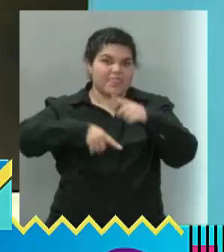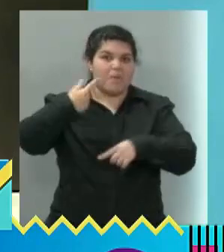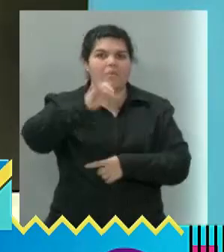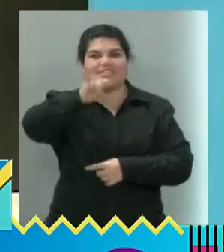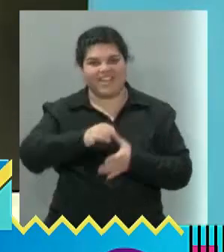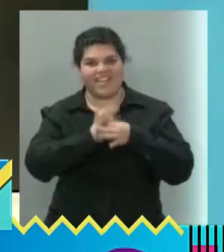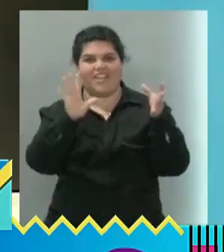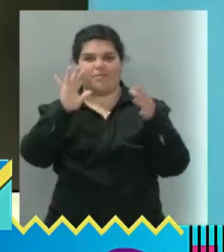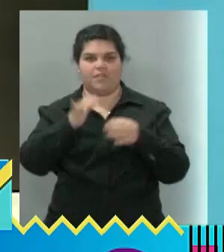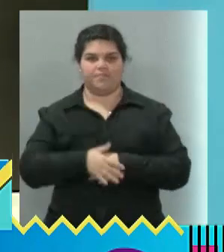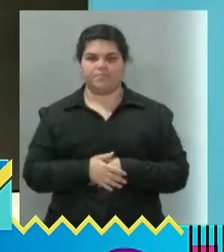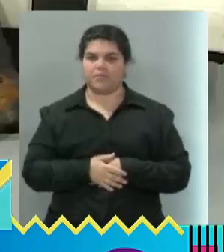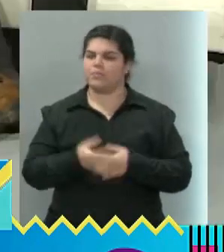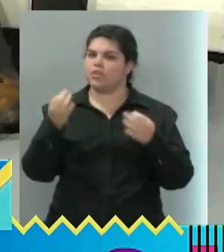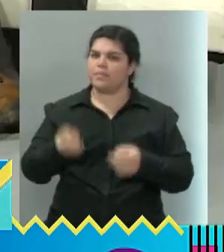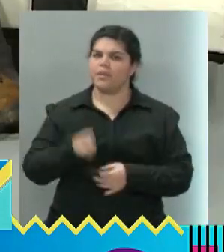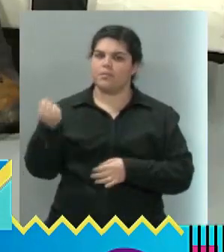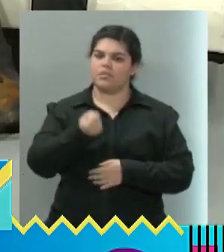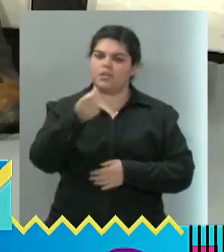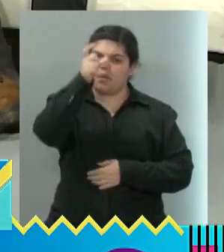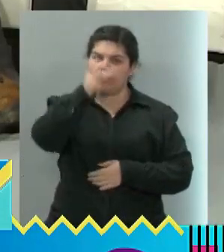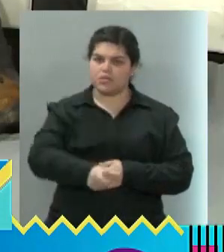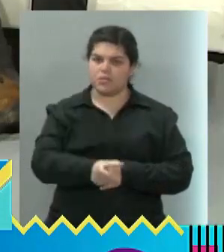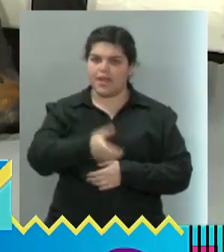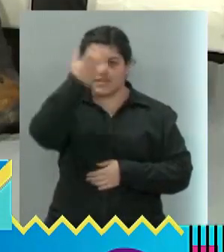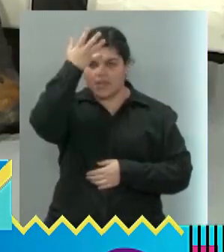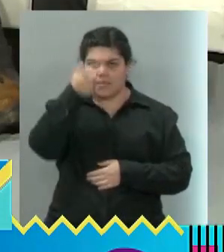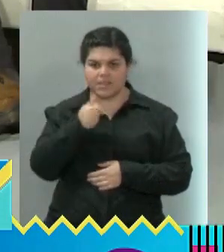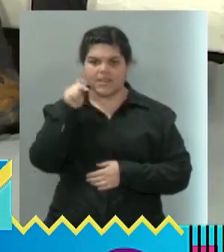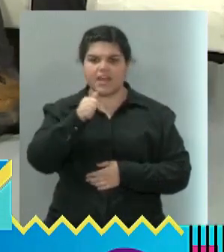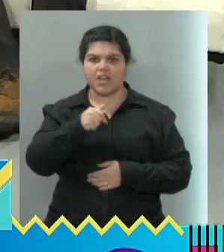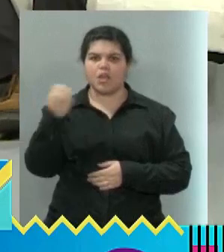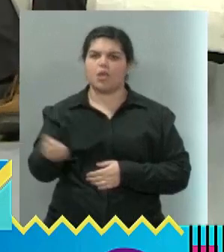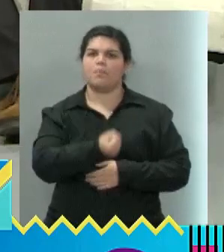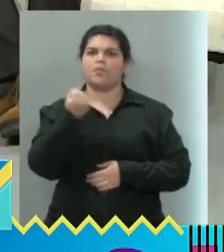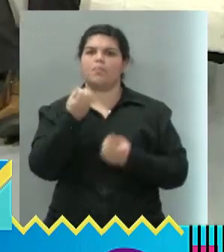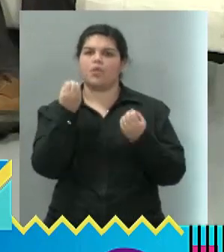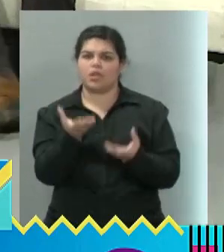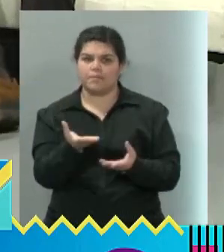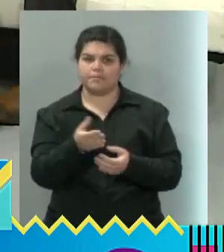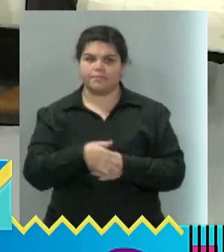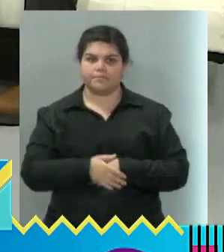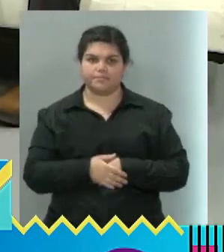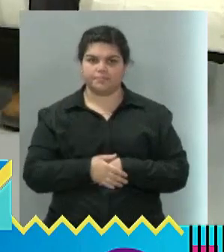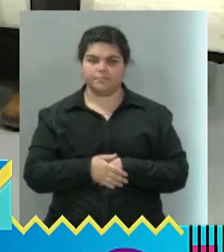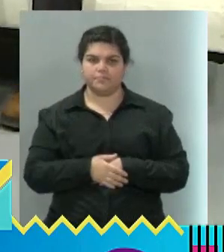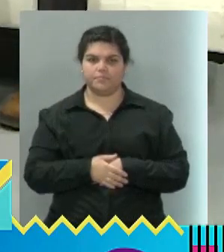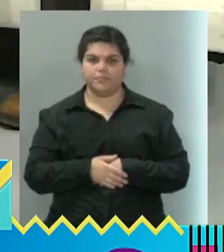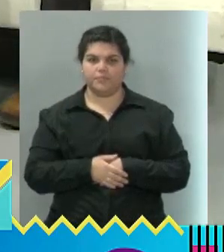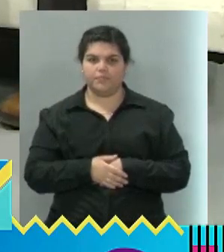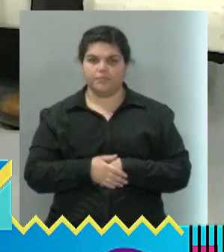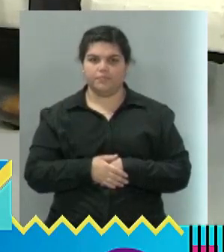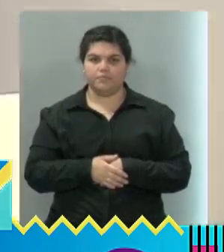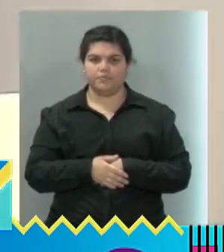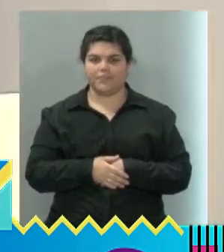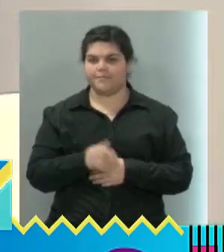poco de la figura de San Martín. ¿Por qué es tan importante San Martín en este proceso, Adolfo? A ver, creo que no se